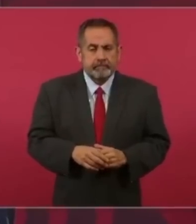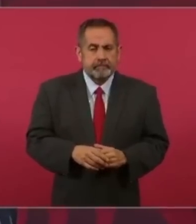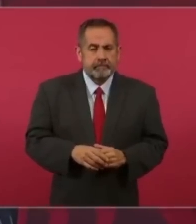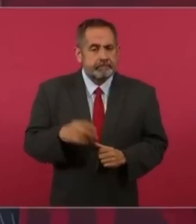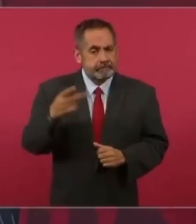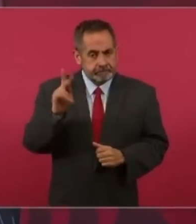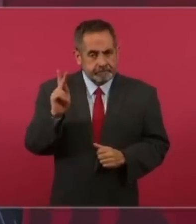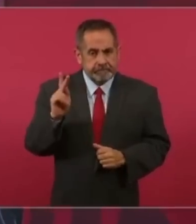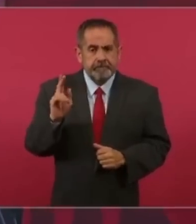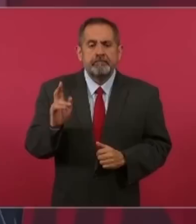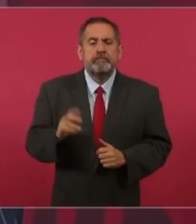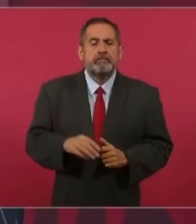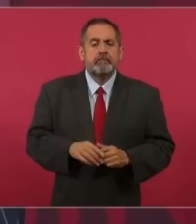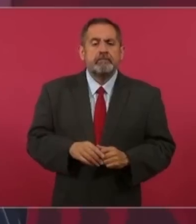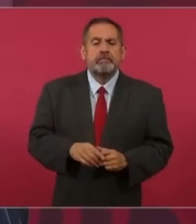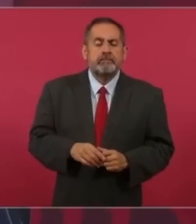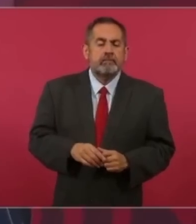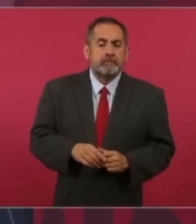pero